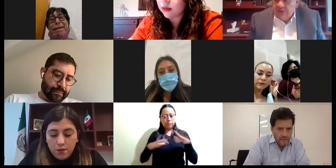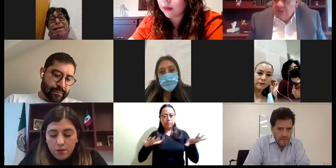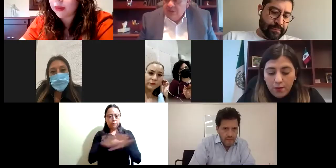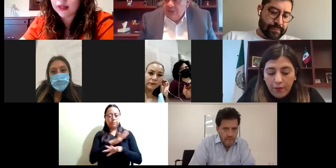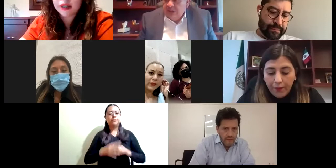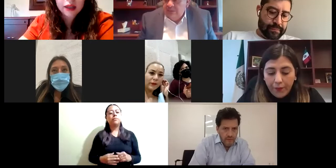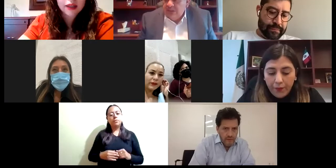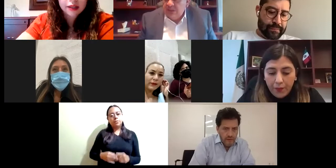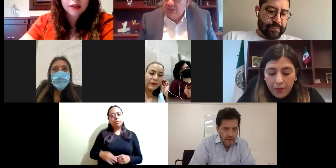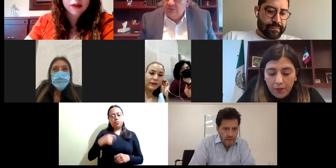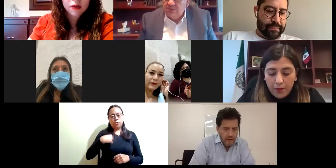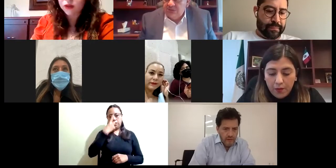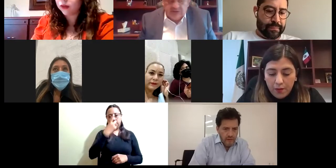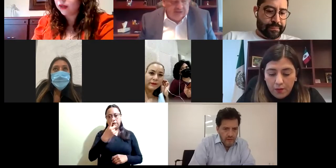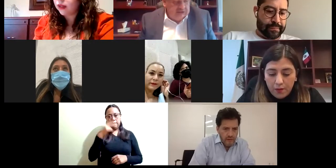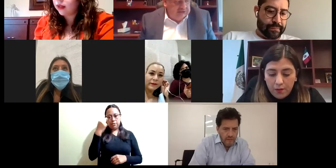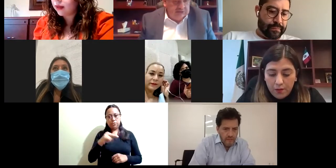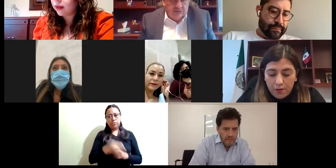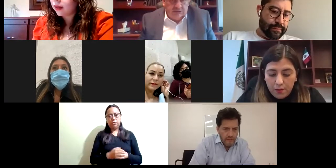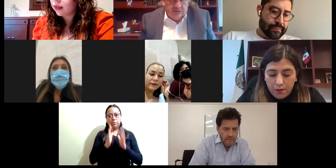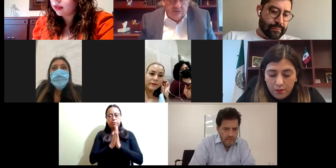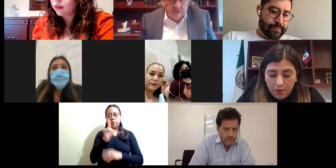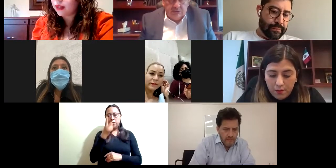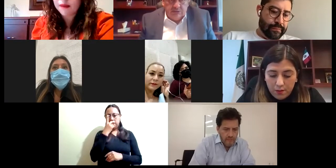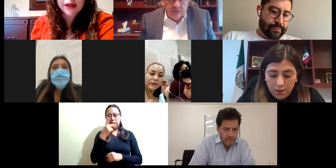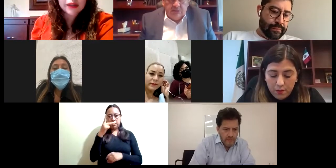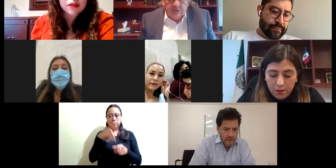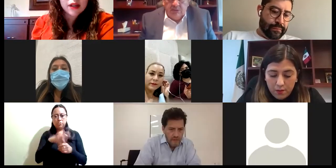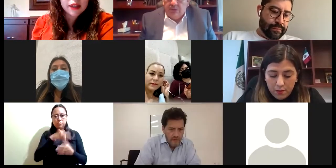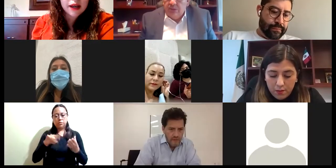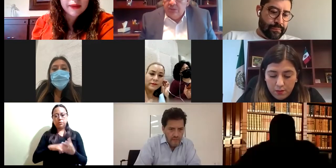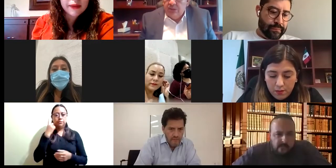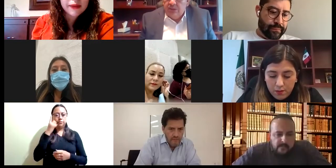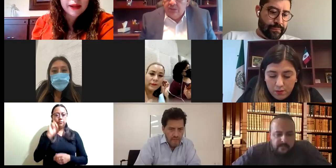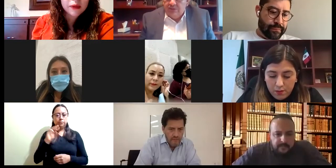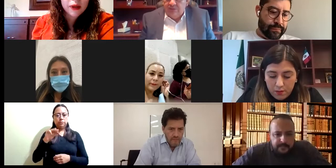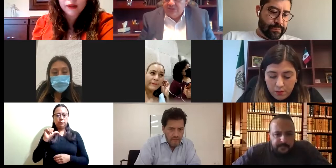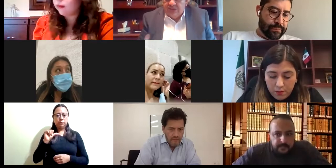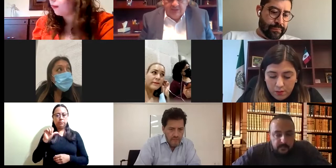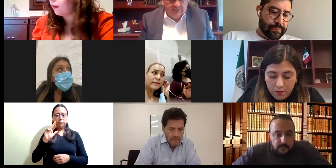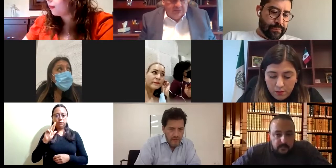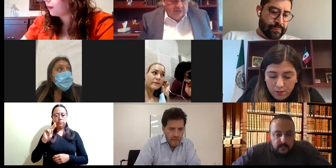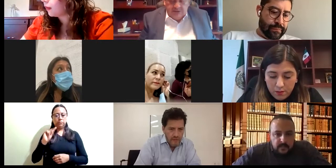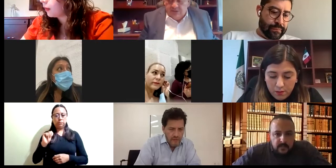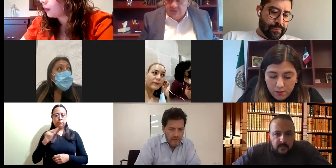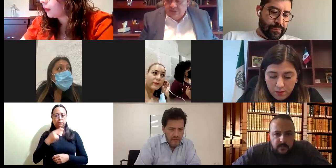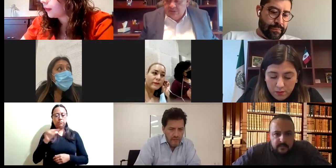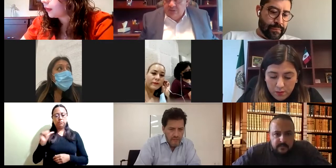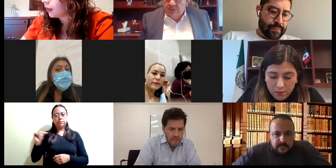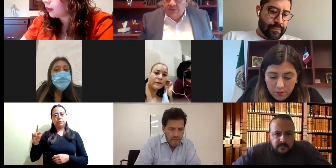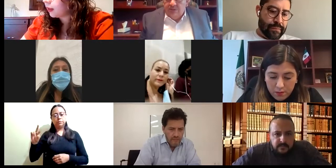solicito amablemente que indiquen el sentido de su voto. Diputada Marta Soledad Ávila Ventura.